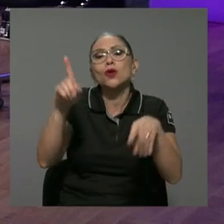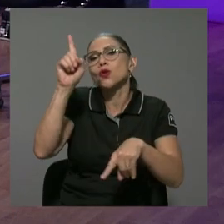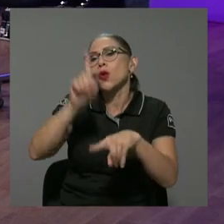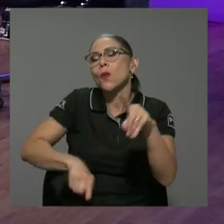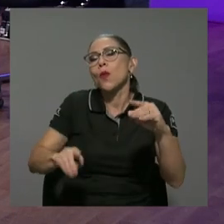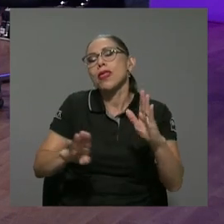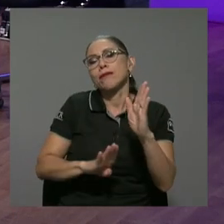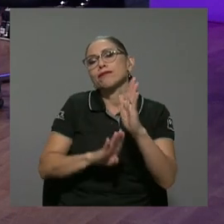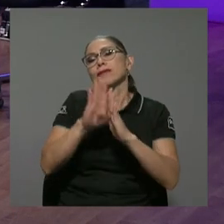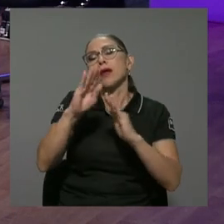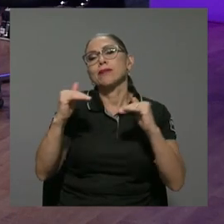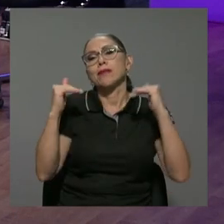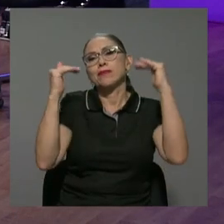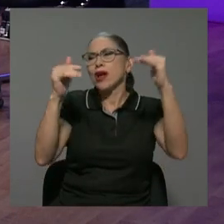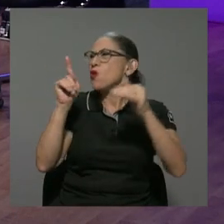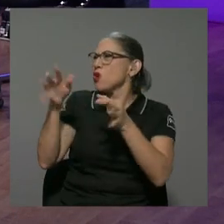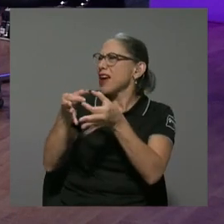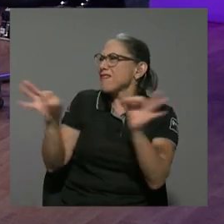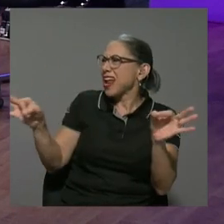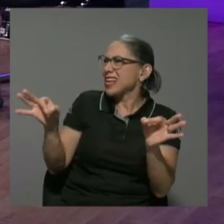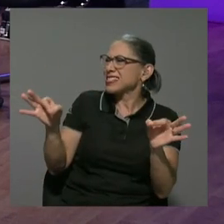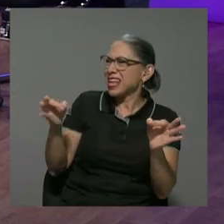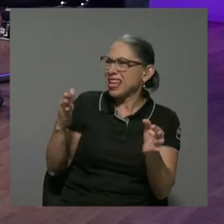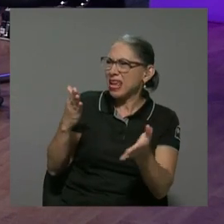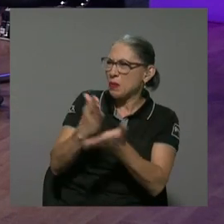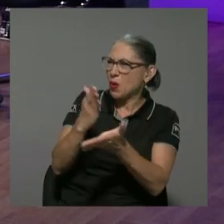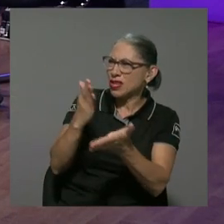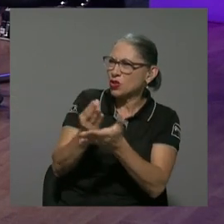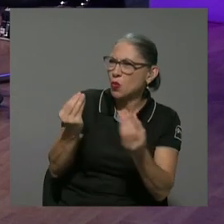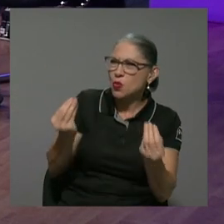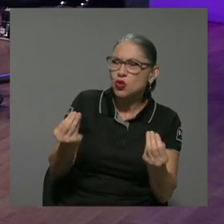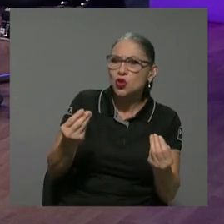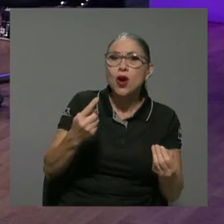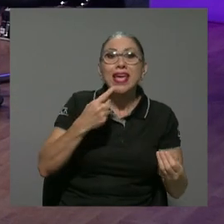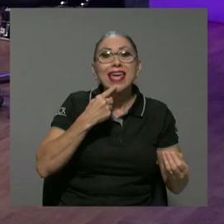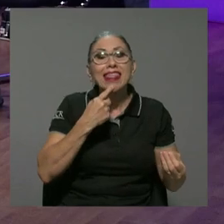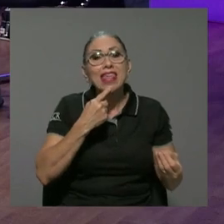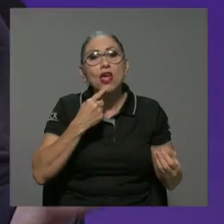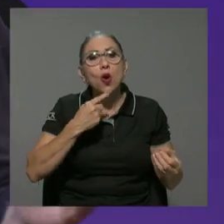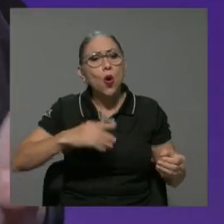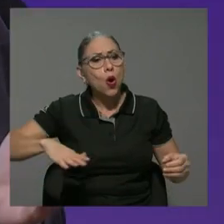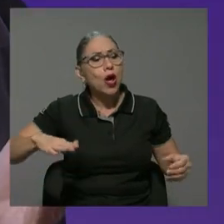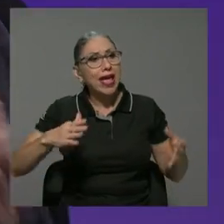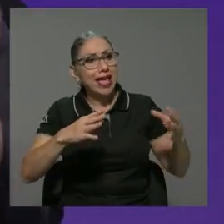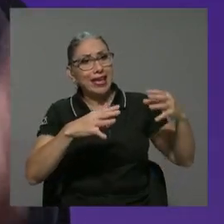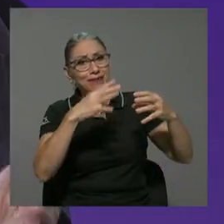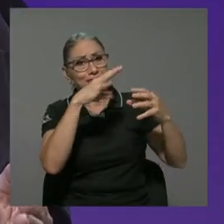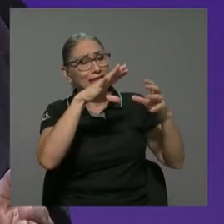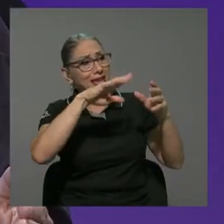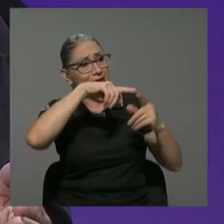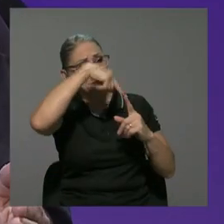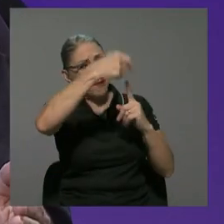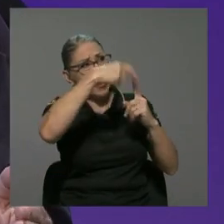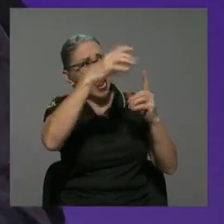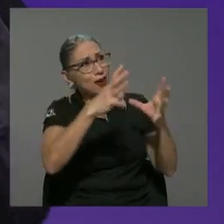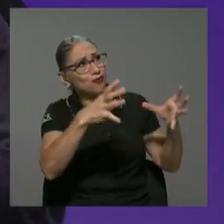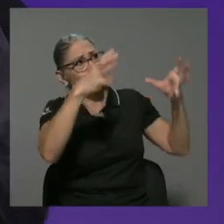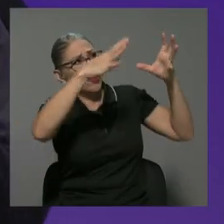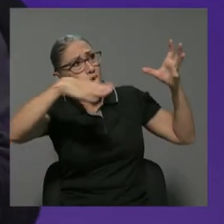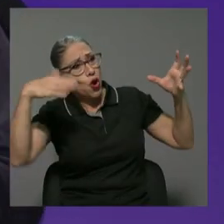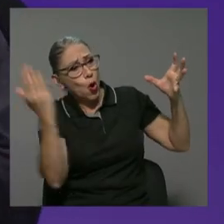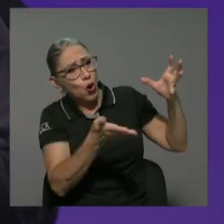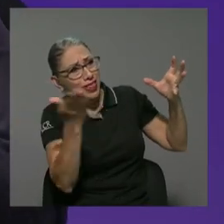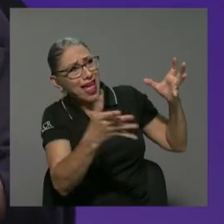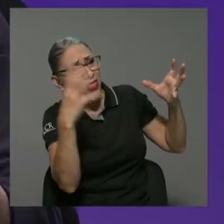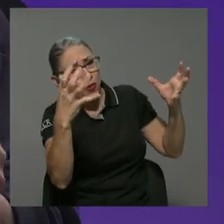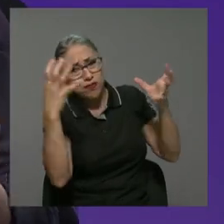molestó muchísimo, que dijo algo así, creo que cortando, cargando banano, nadie se hace rico, lo cual es cierto. Nadie